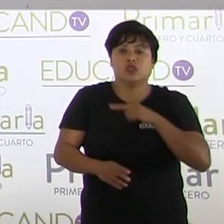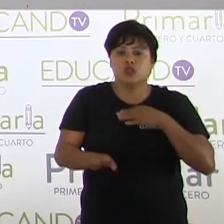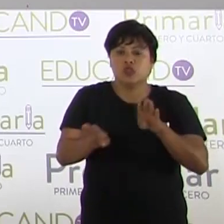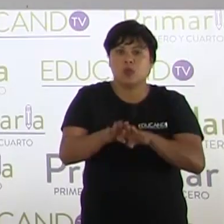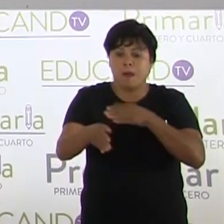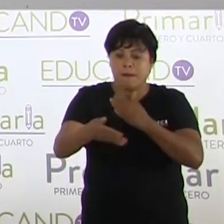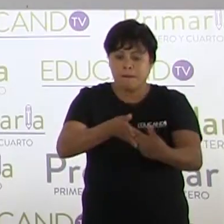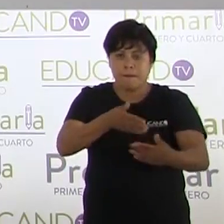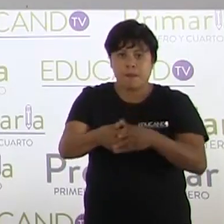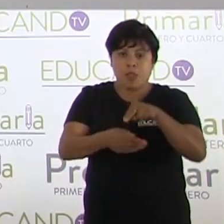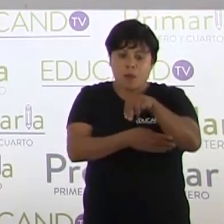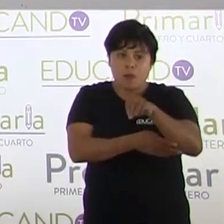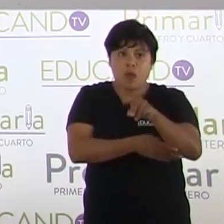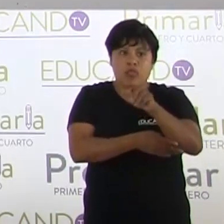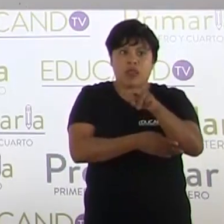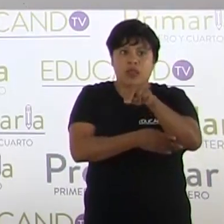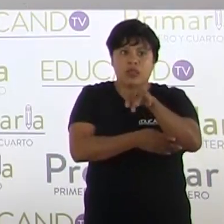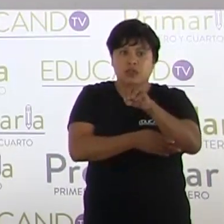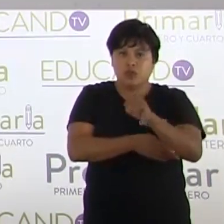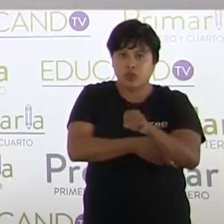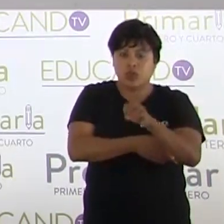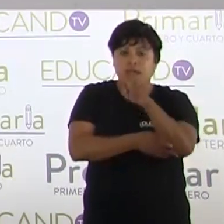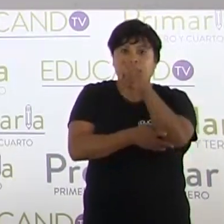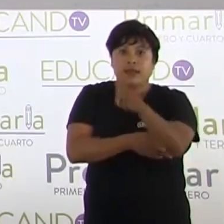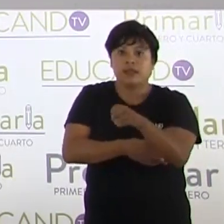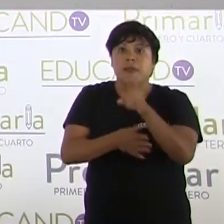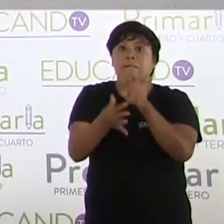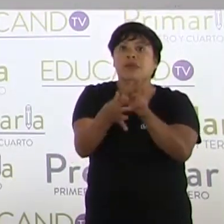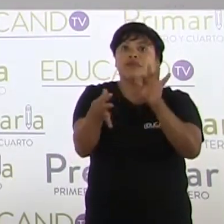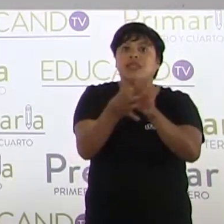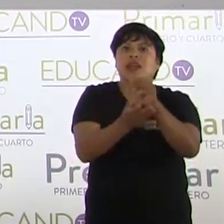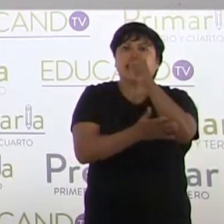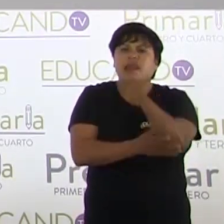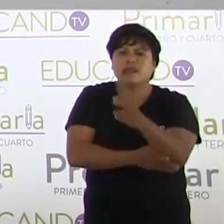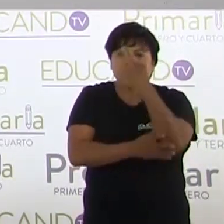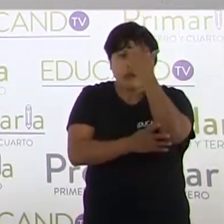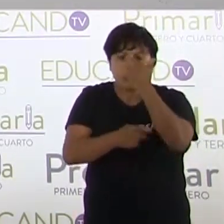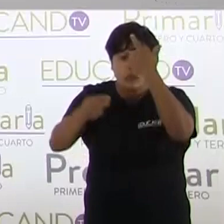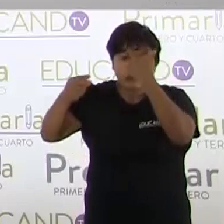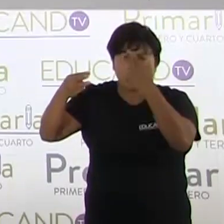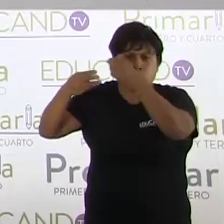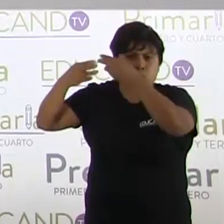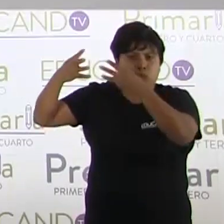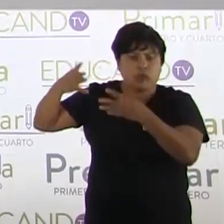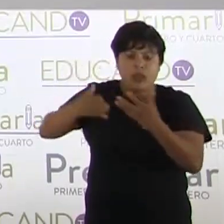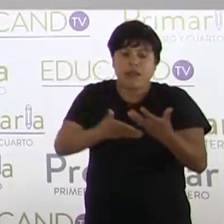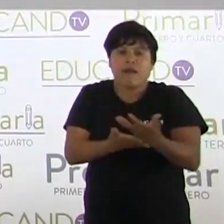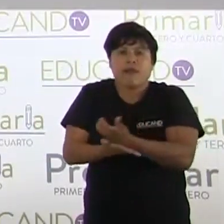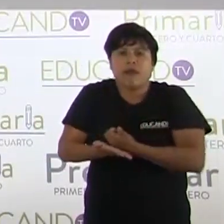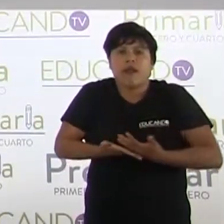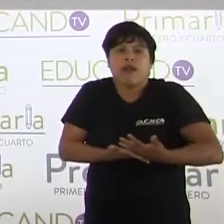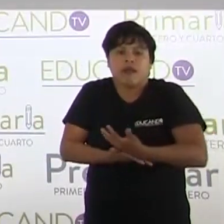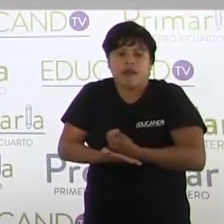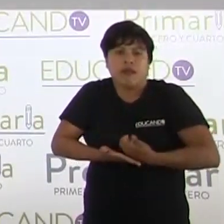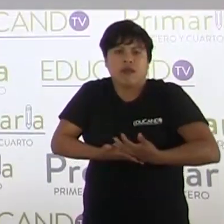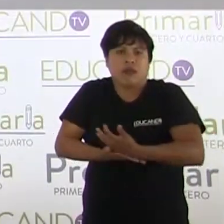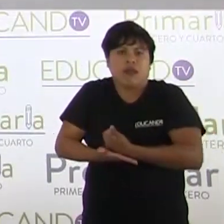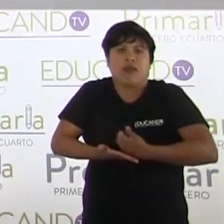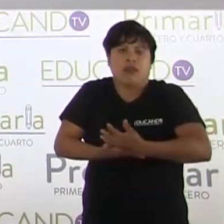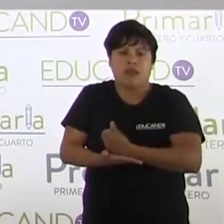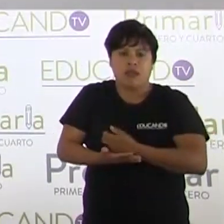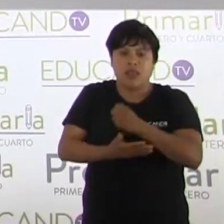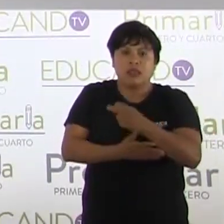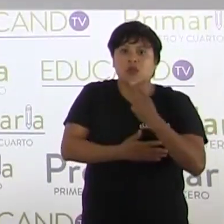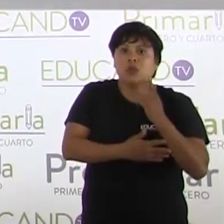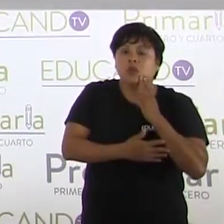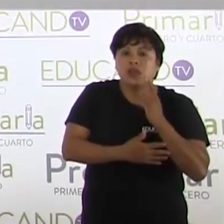modernismo lo va a criticar, ese racionalismo de ganar, ese racionalismo